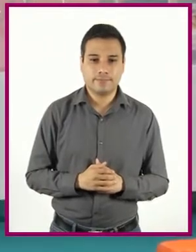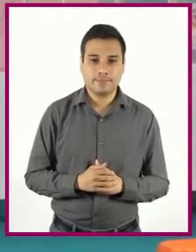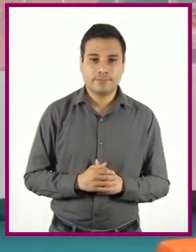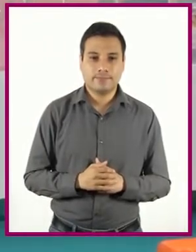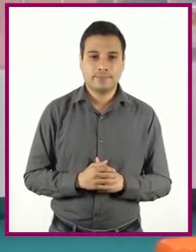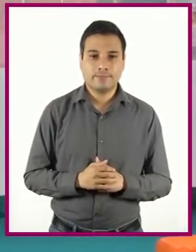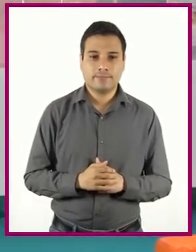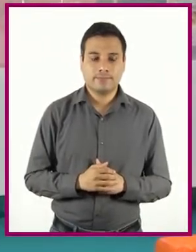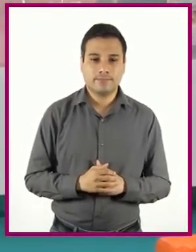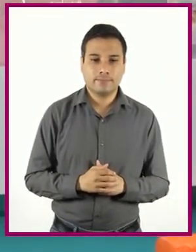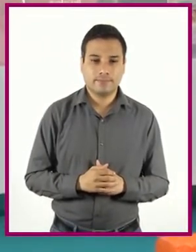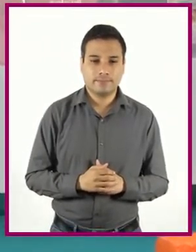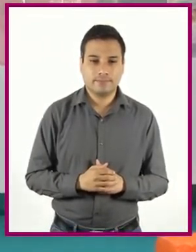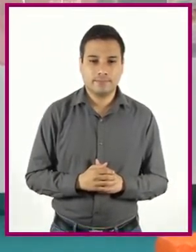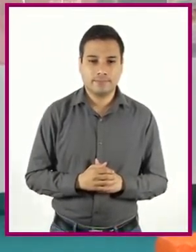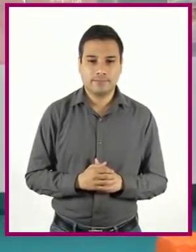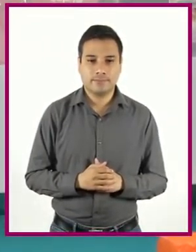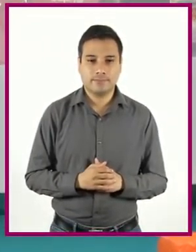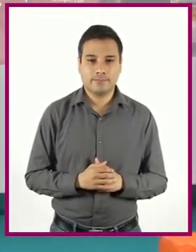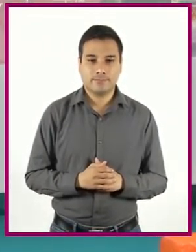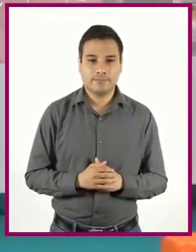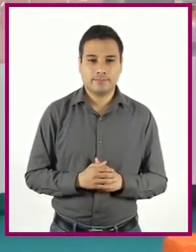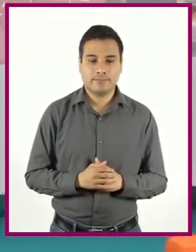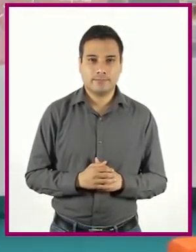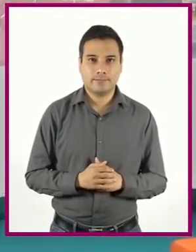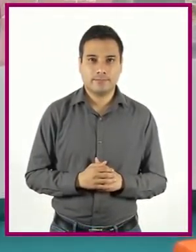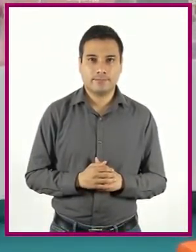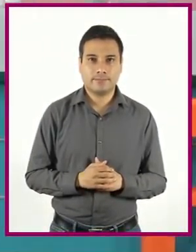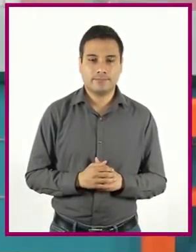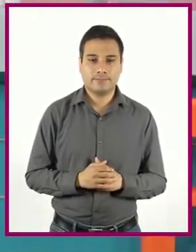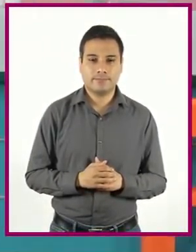de sodio a la disolución de sulfato de cobre.